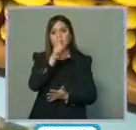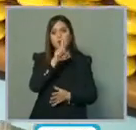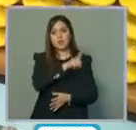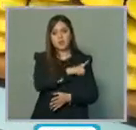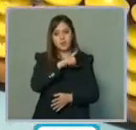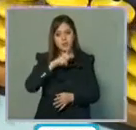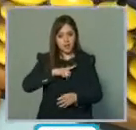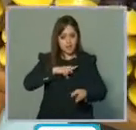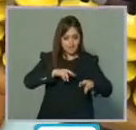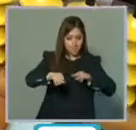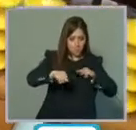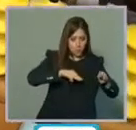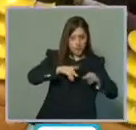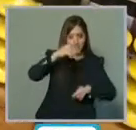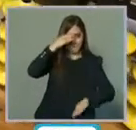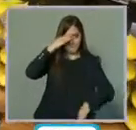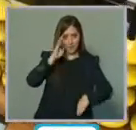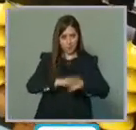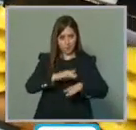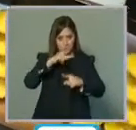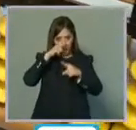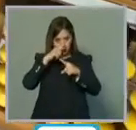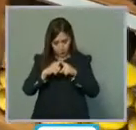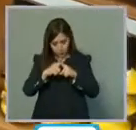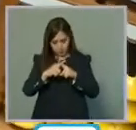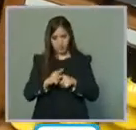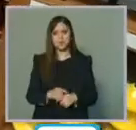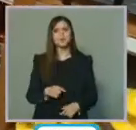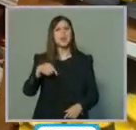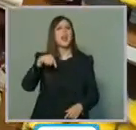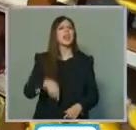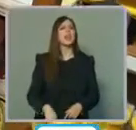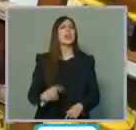saber las tablas. Mira, lo que hacemos aquí yo le llamo terapia